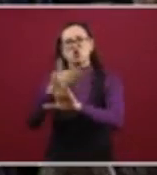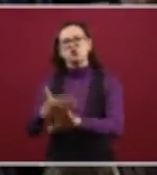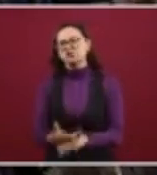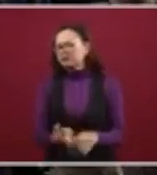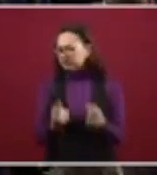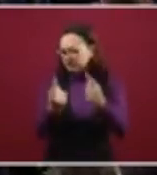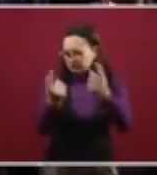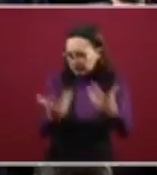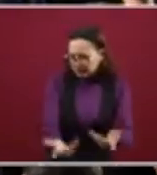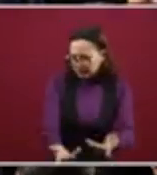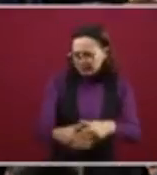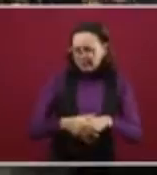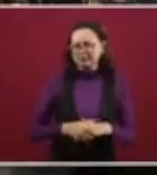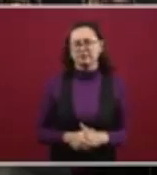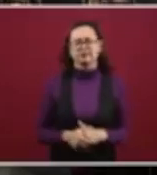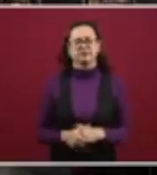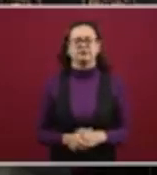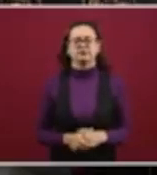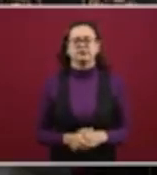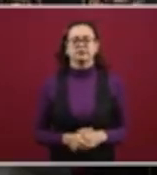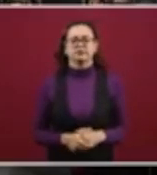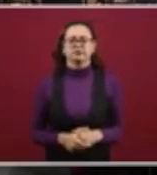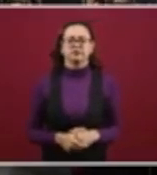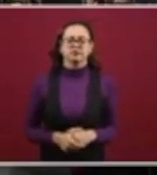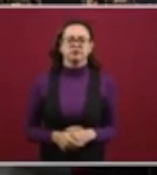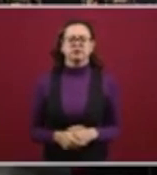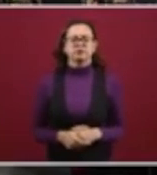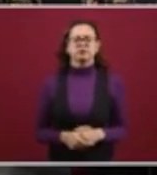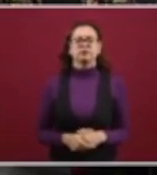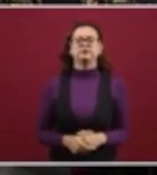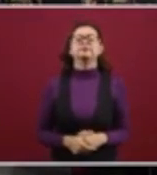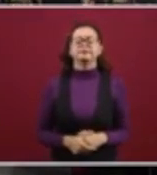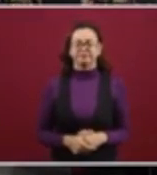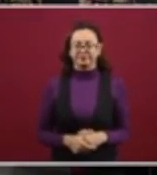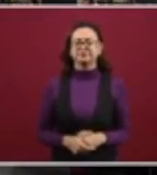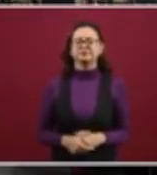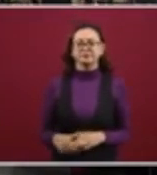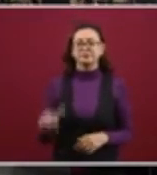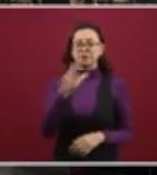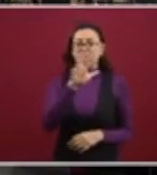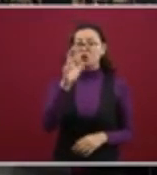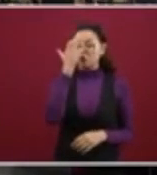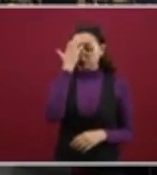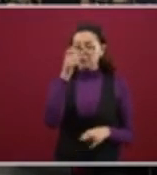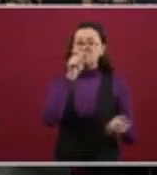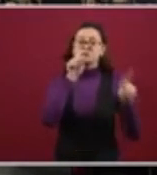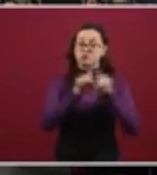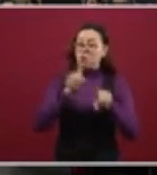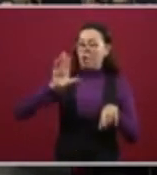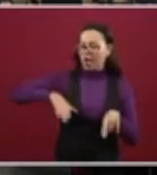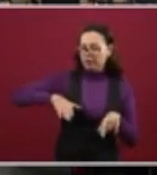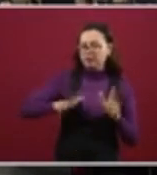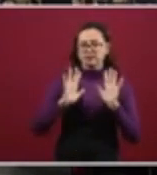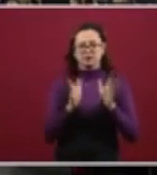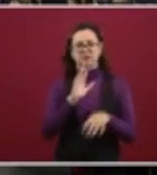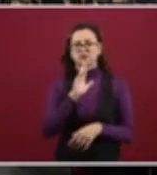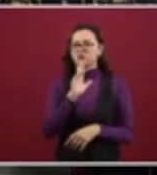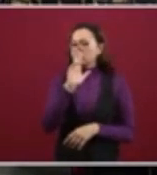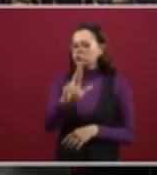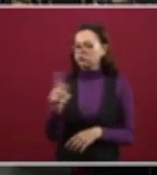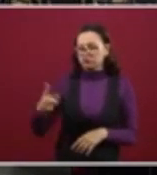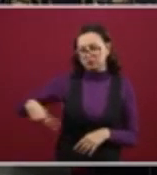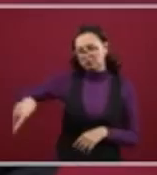Pues reconocemos, y como ya habíamos señalado en una respuesta anterior, estos manifestantes tienen el